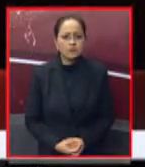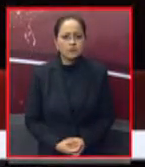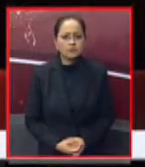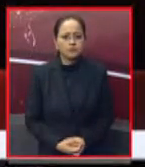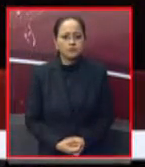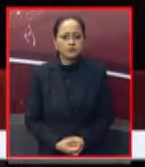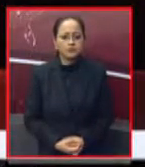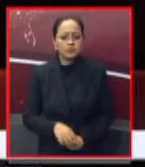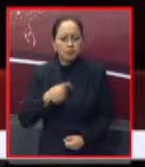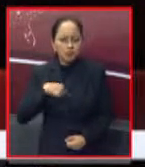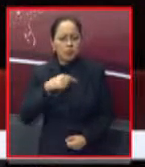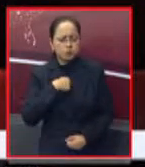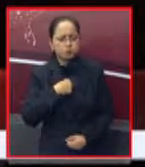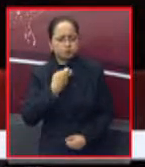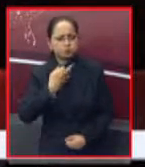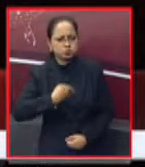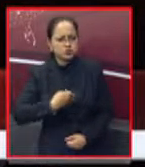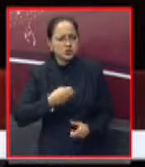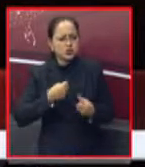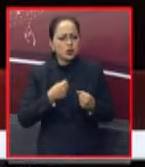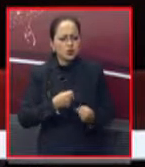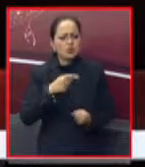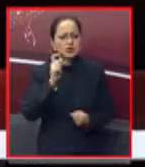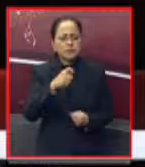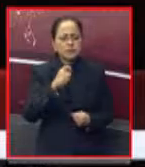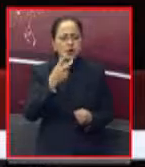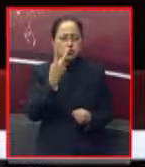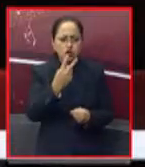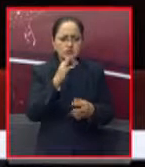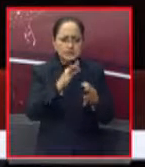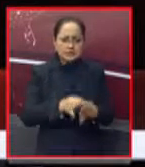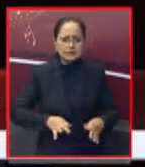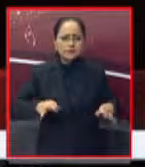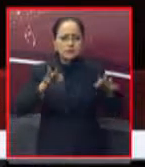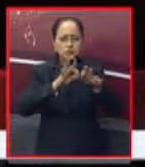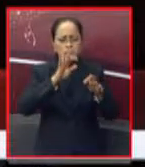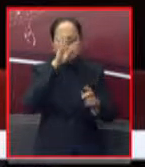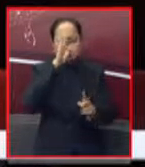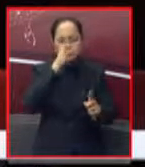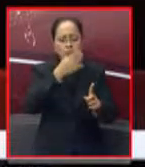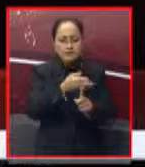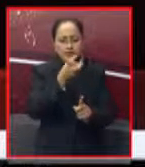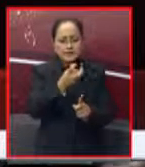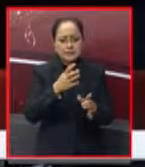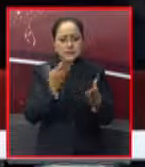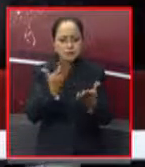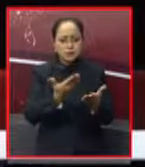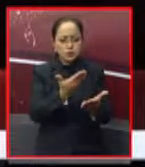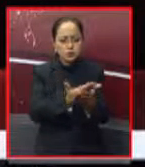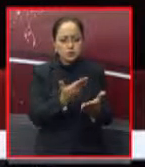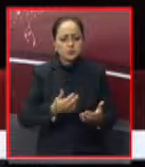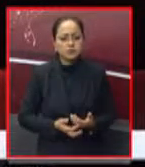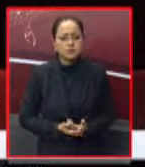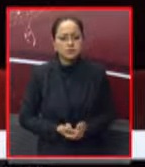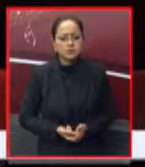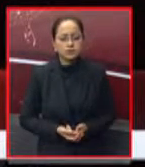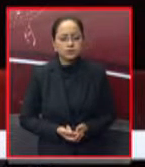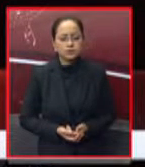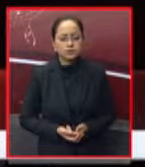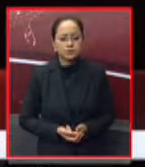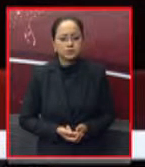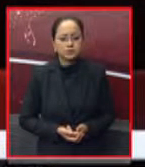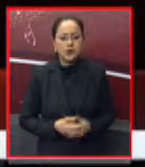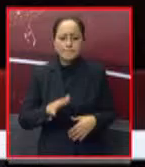Estamos convencidos de impulsar los dos aspectos fundamentales que tienen por objeto esta iniciativa: el de